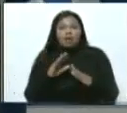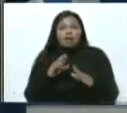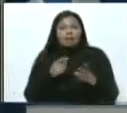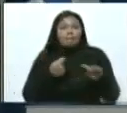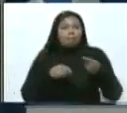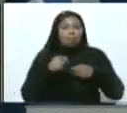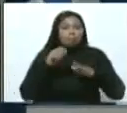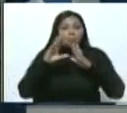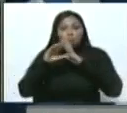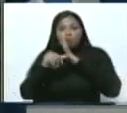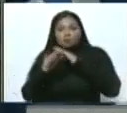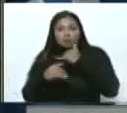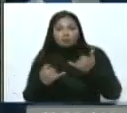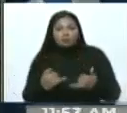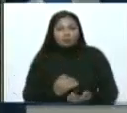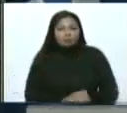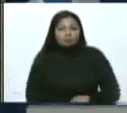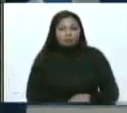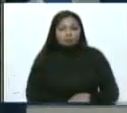los narcoparacos.